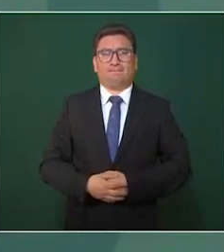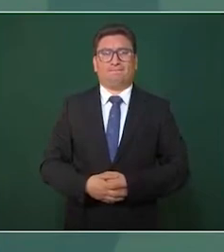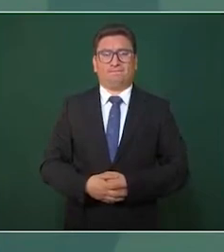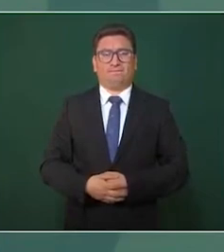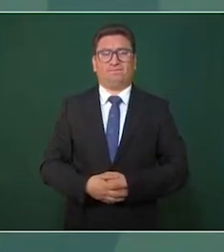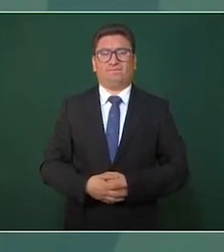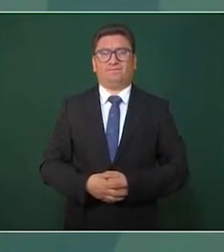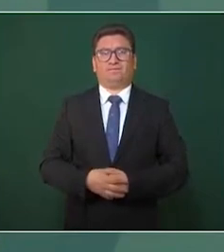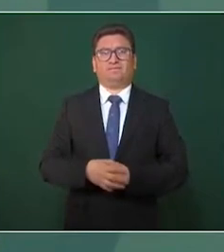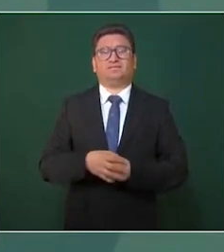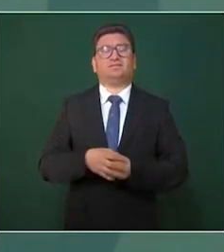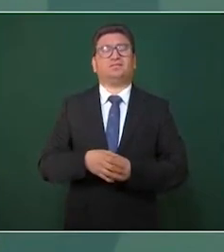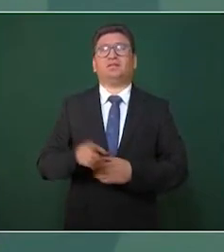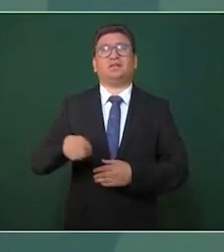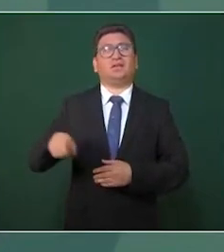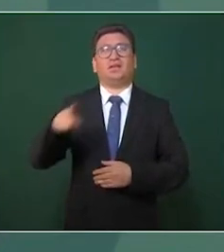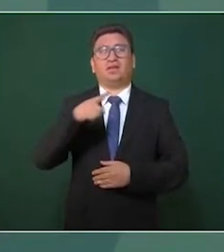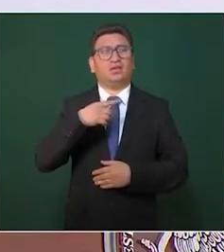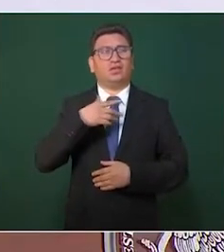no la guerra sucia,